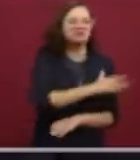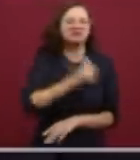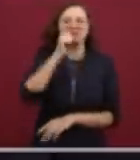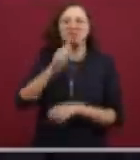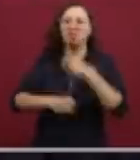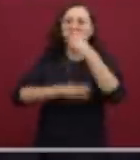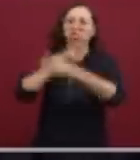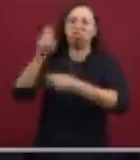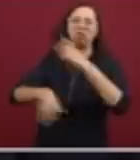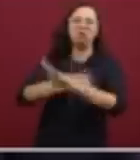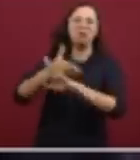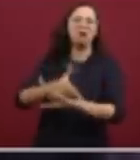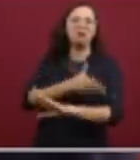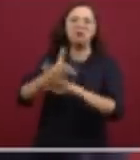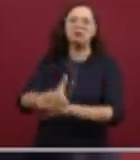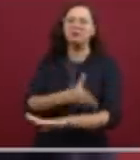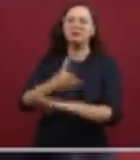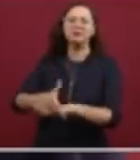pero